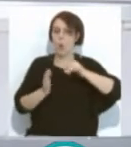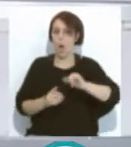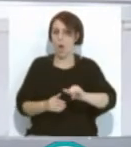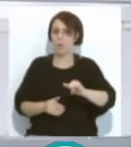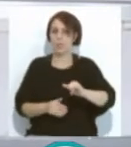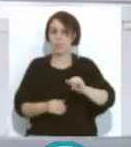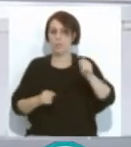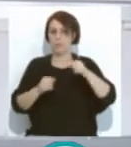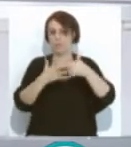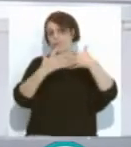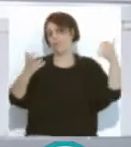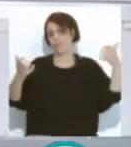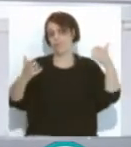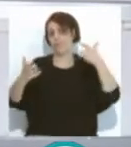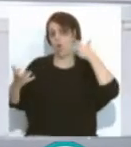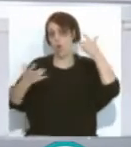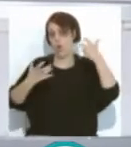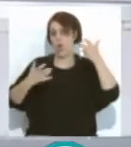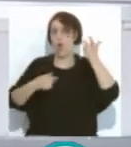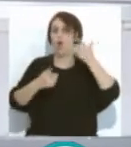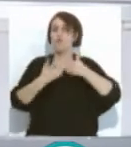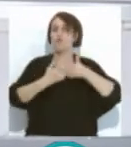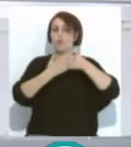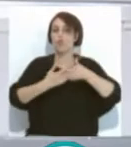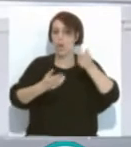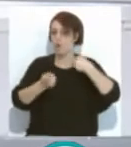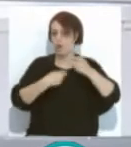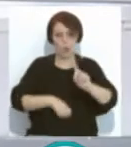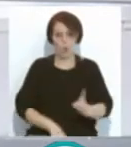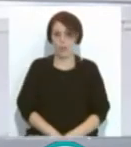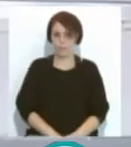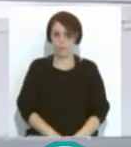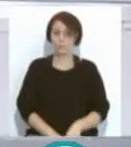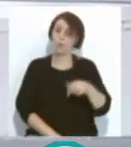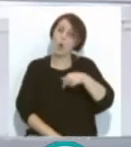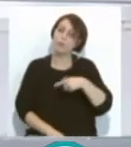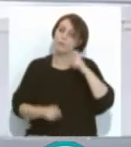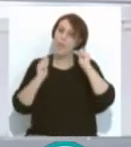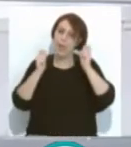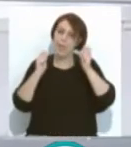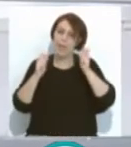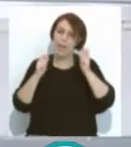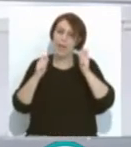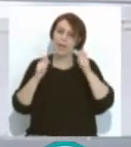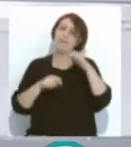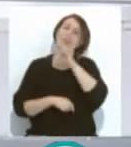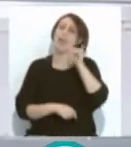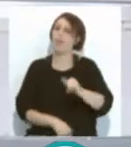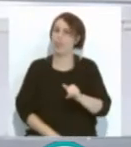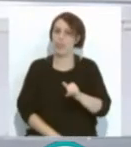el eslogan archiconocido de la lucha no se negocia. Hoy también hay que felicitar a Alex